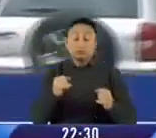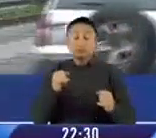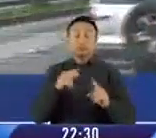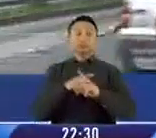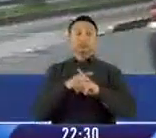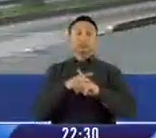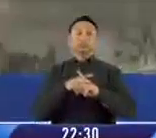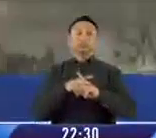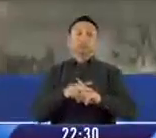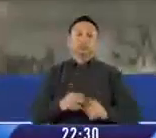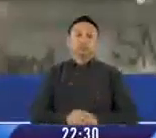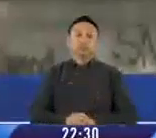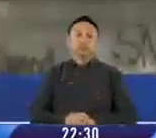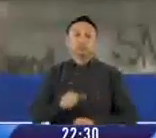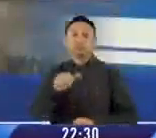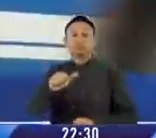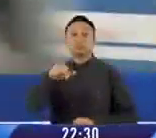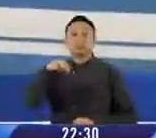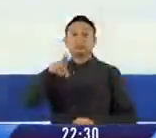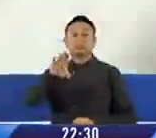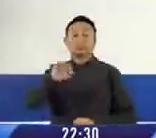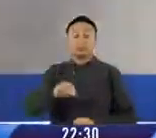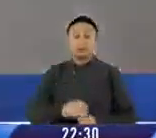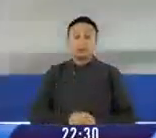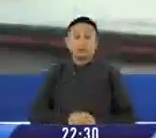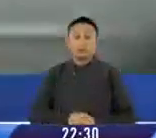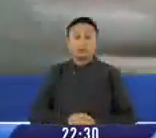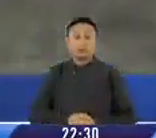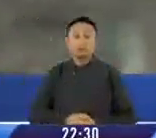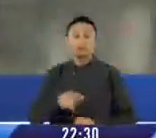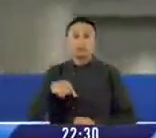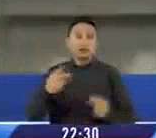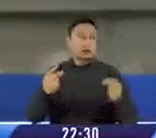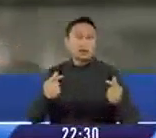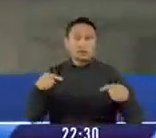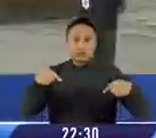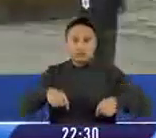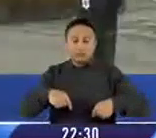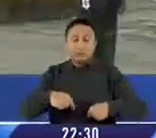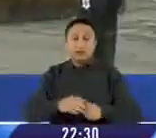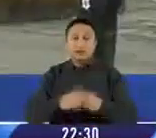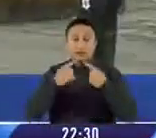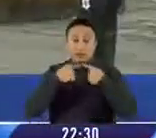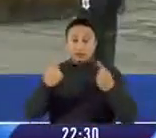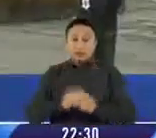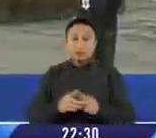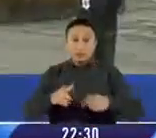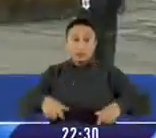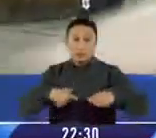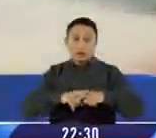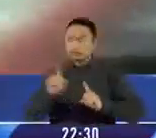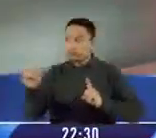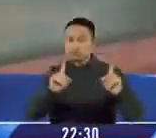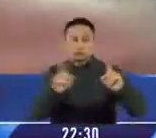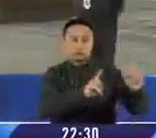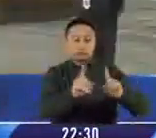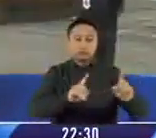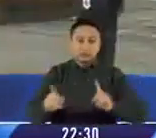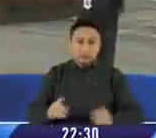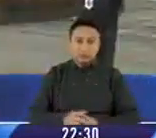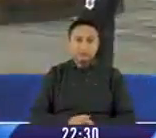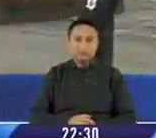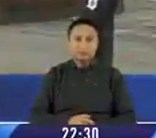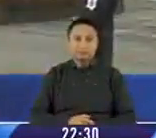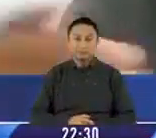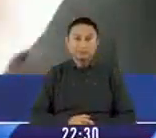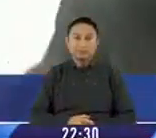sorpresa. Incluso a la Agencia Metropolitana de Tránsito, que intentó en el poco tiempo tras el anuncio cubrir los puntos establecidos en el cronograma,